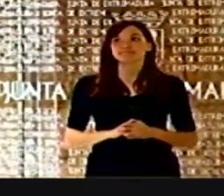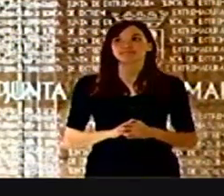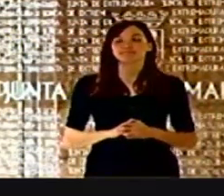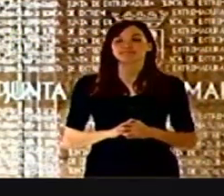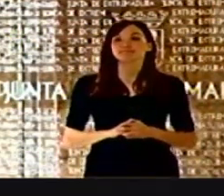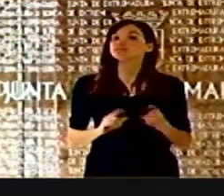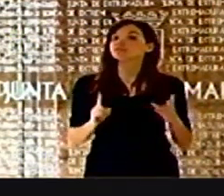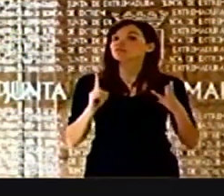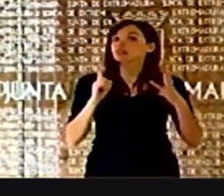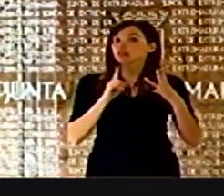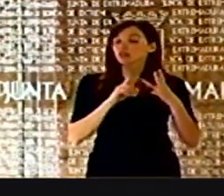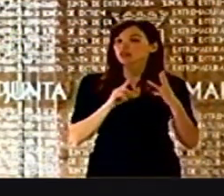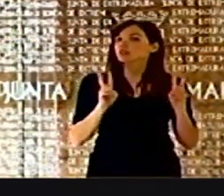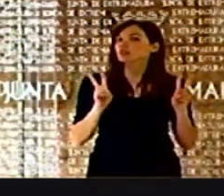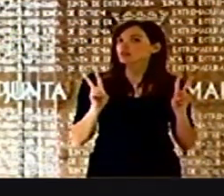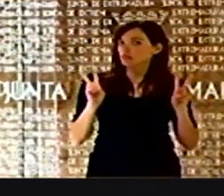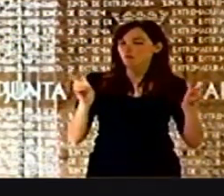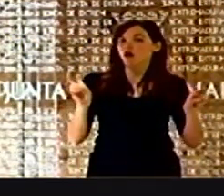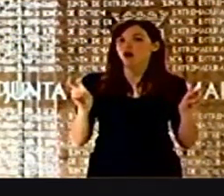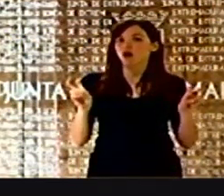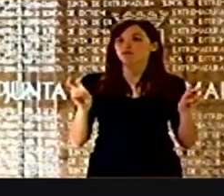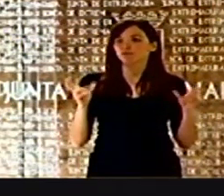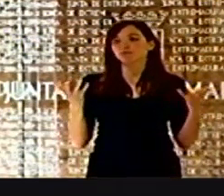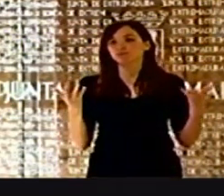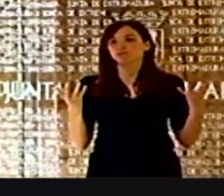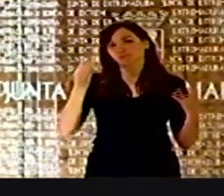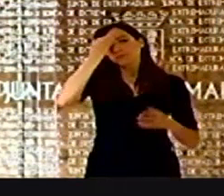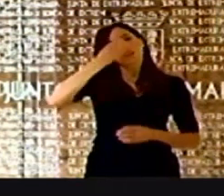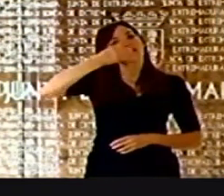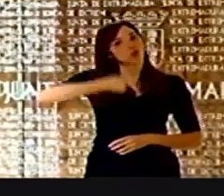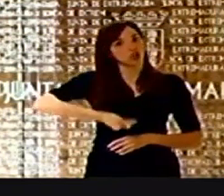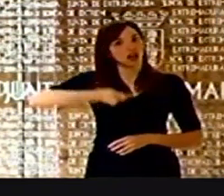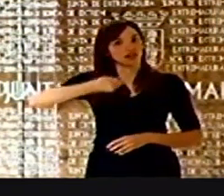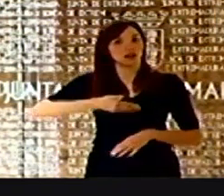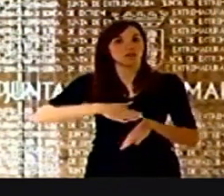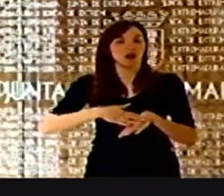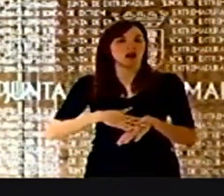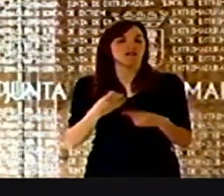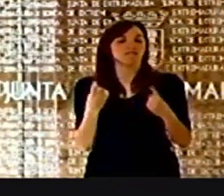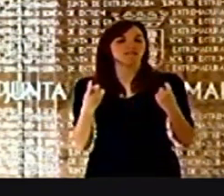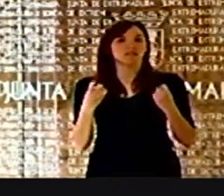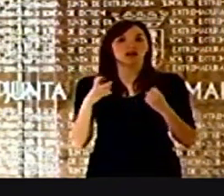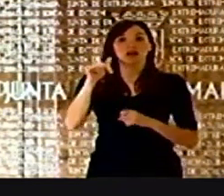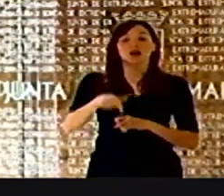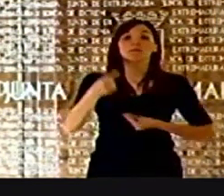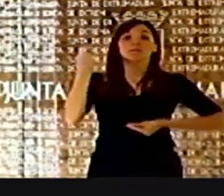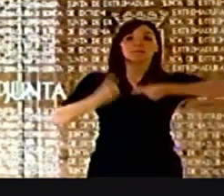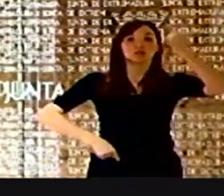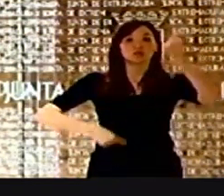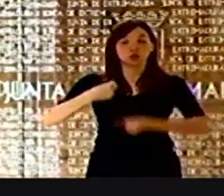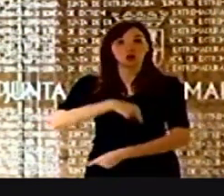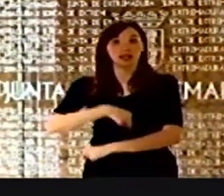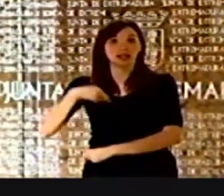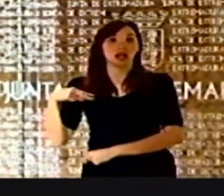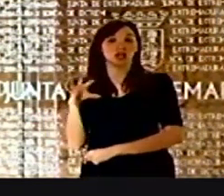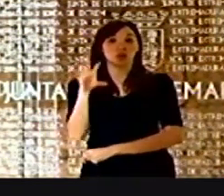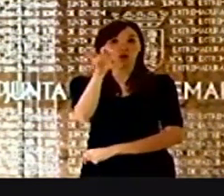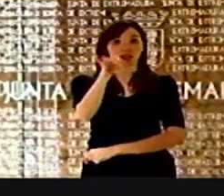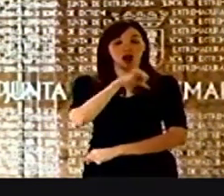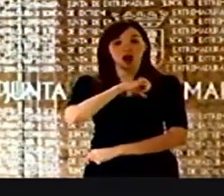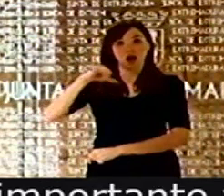un asunto que entendemos importante y necesario, el presupuesto general de la Comunidad Autónoma de